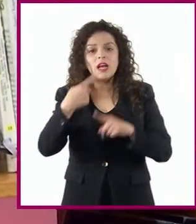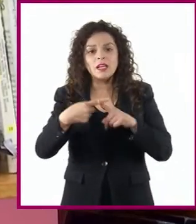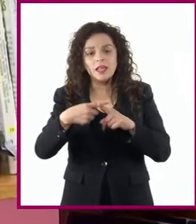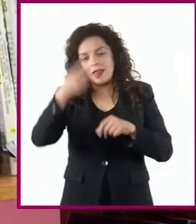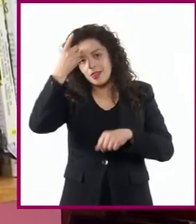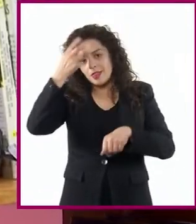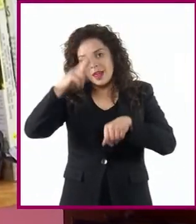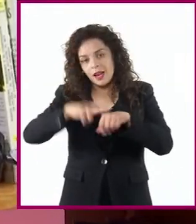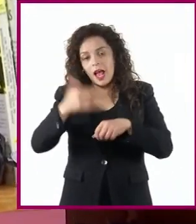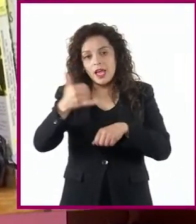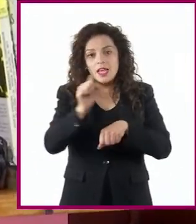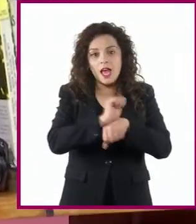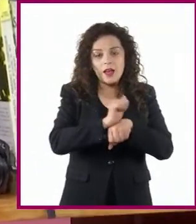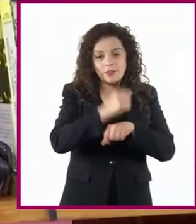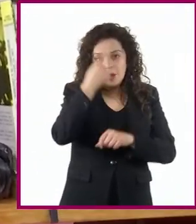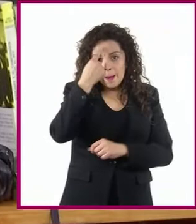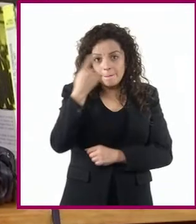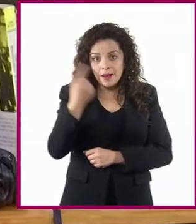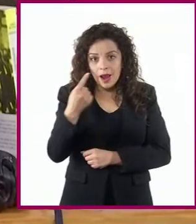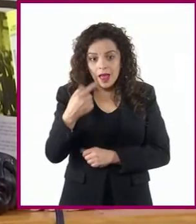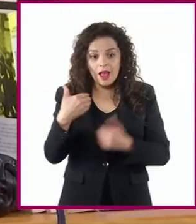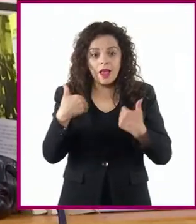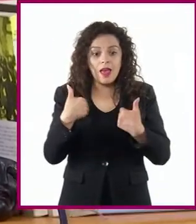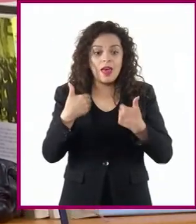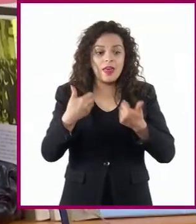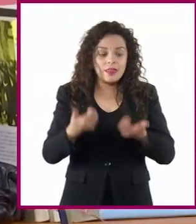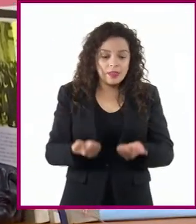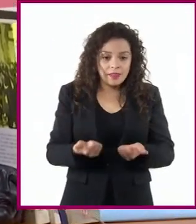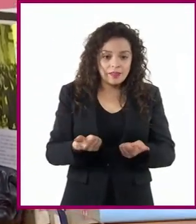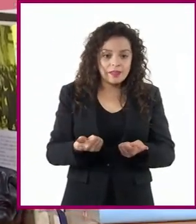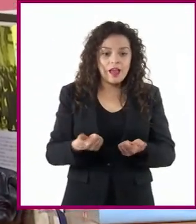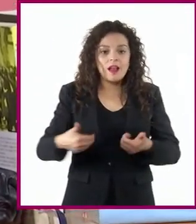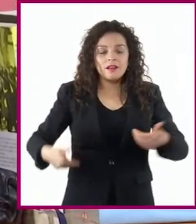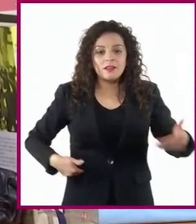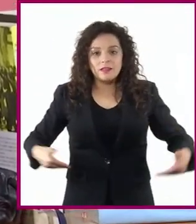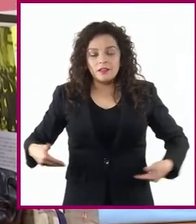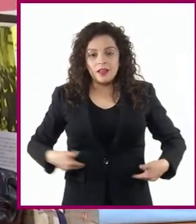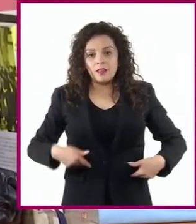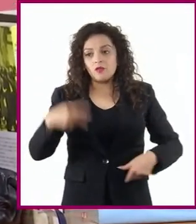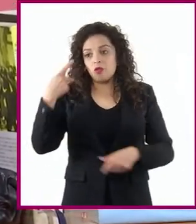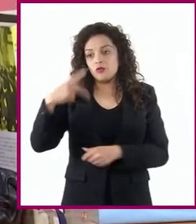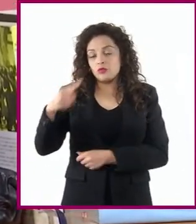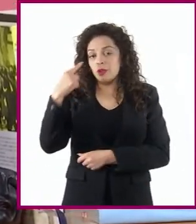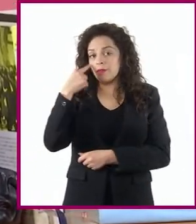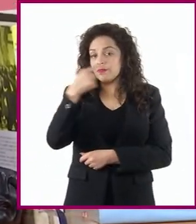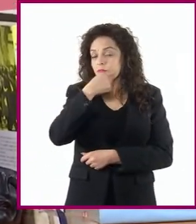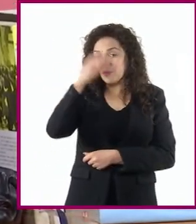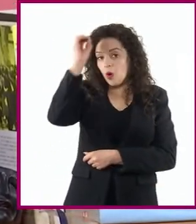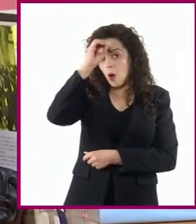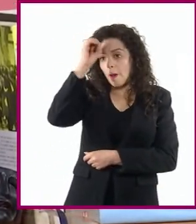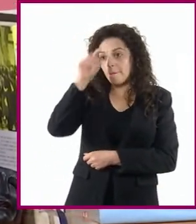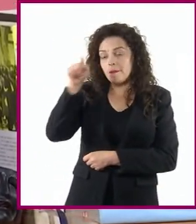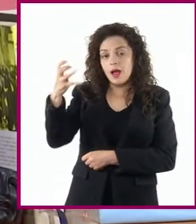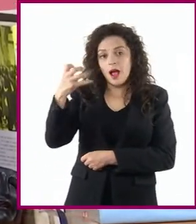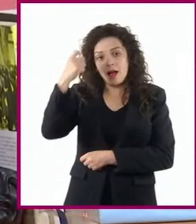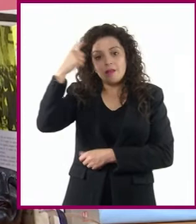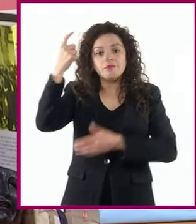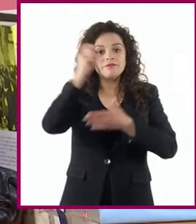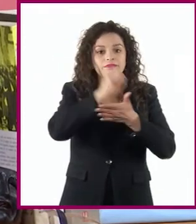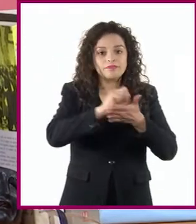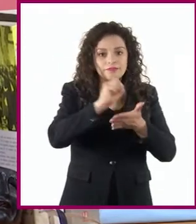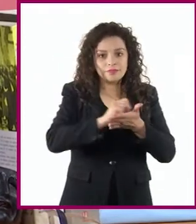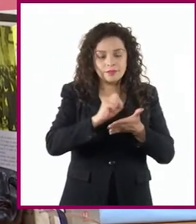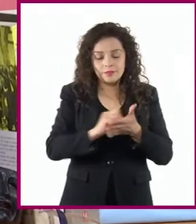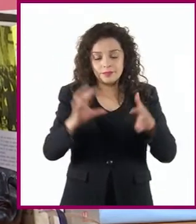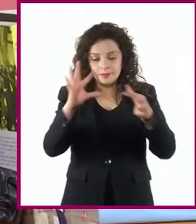los actores para interpretar la obra según el punto de vista del autor, indicando los detalles físicos de